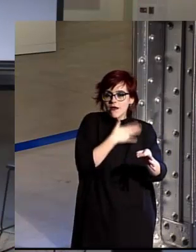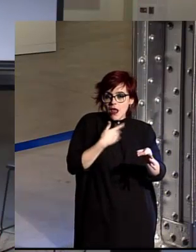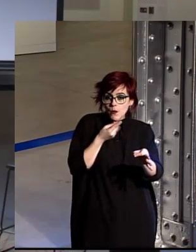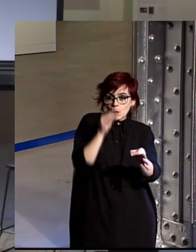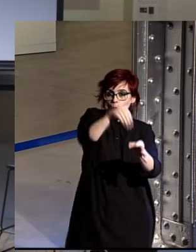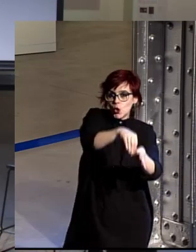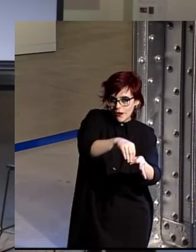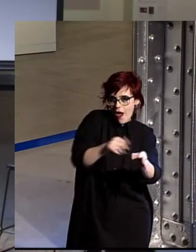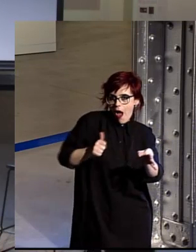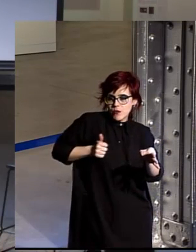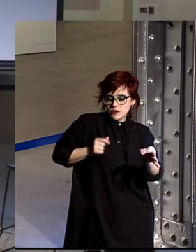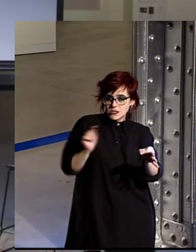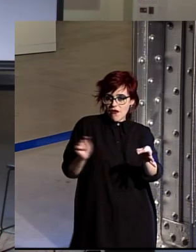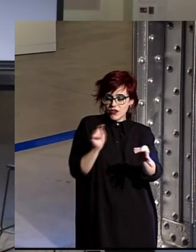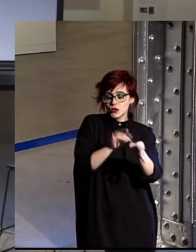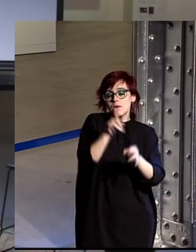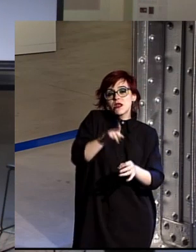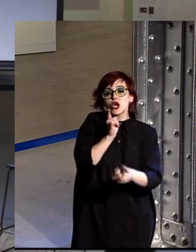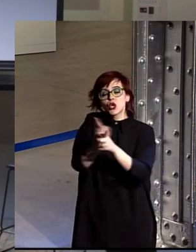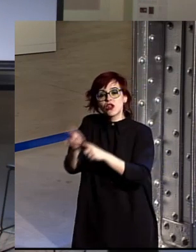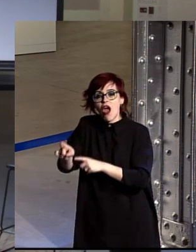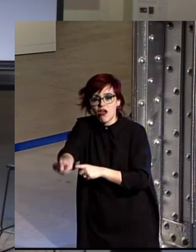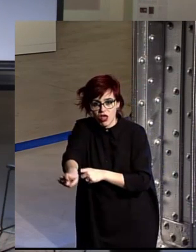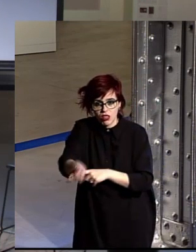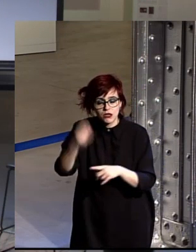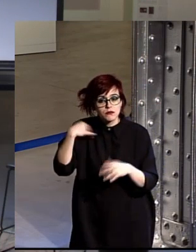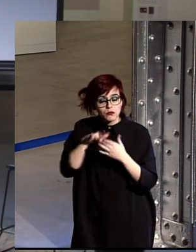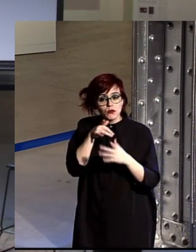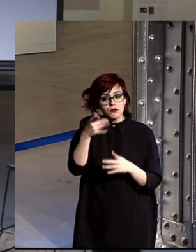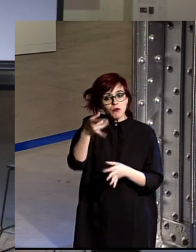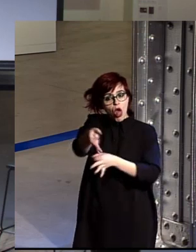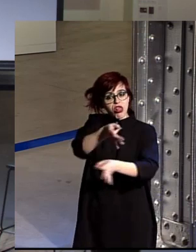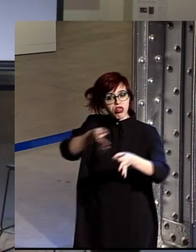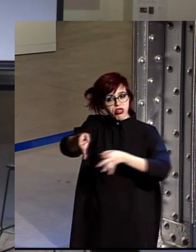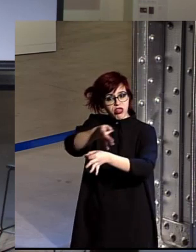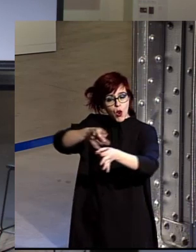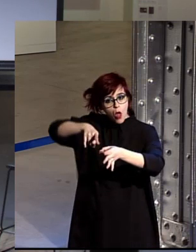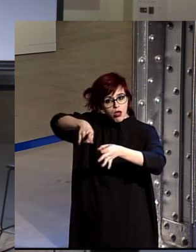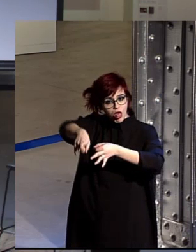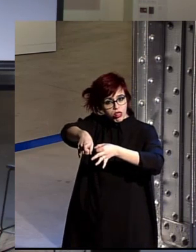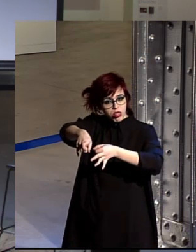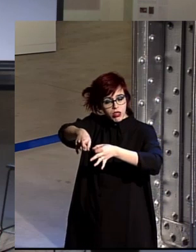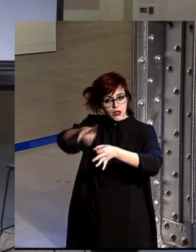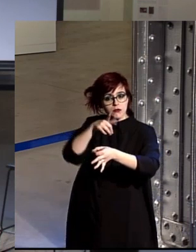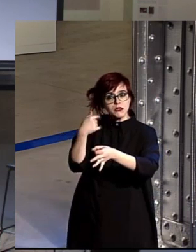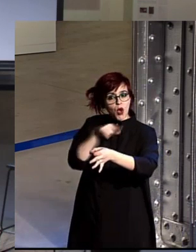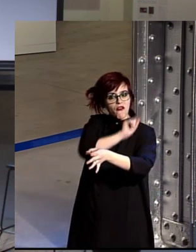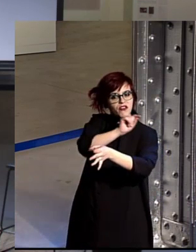Y también como agentes terapéuticos contra el cáncer. Podemos dirigir virus contra células específicas que están en el proceso